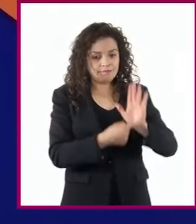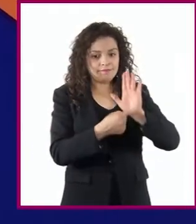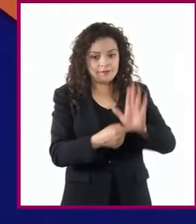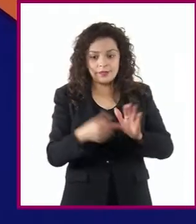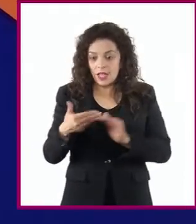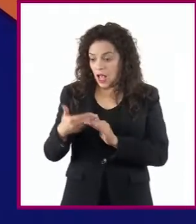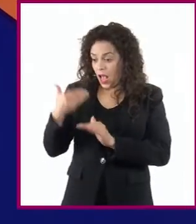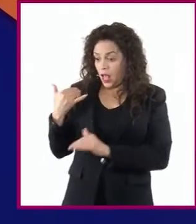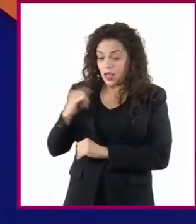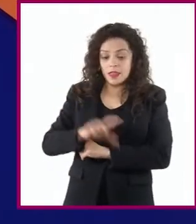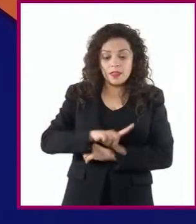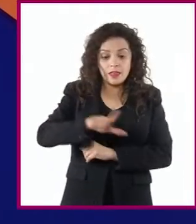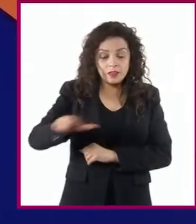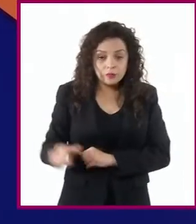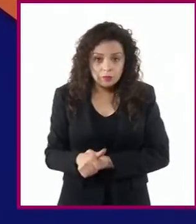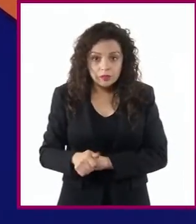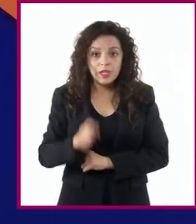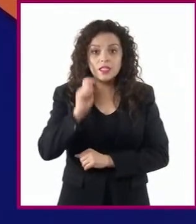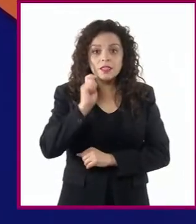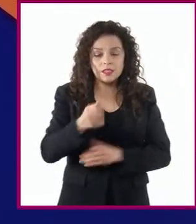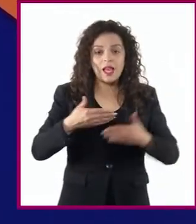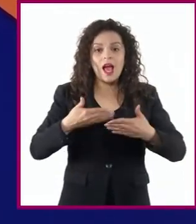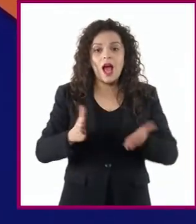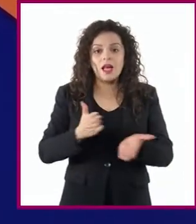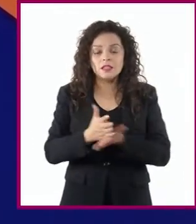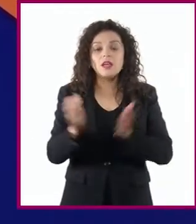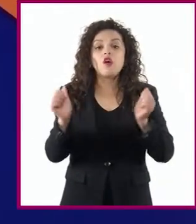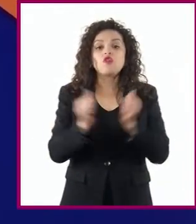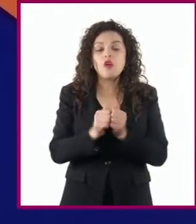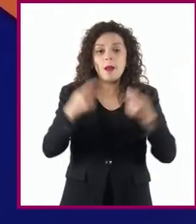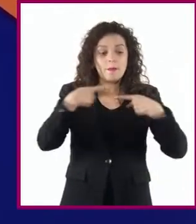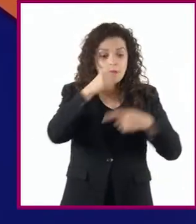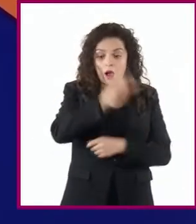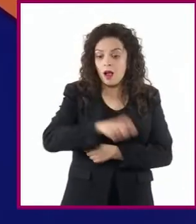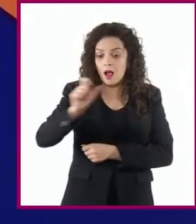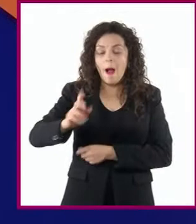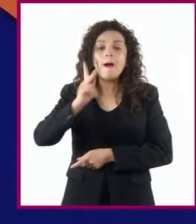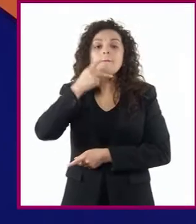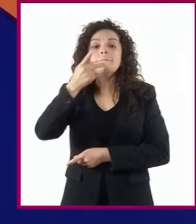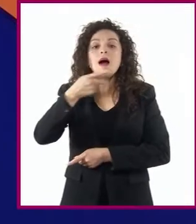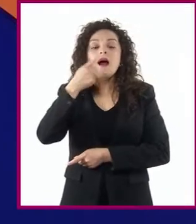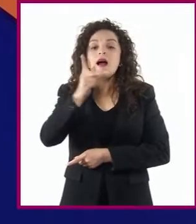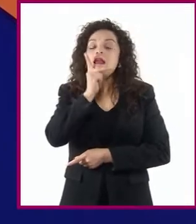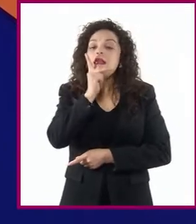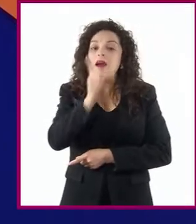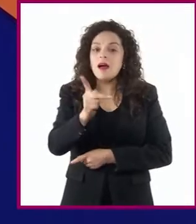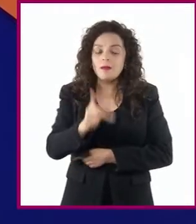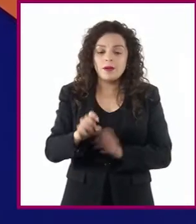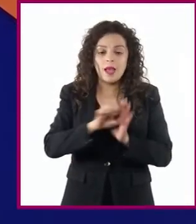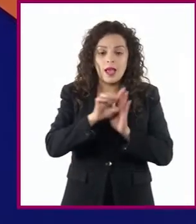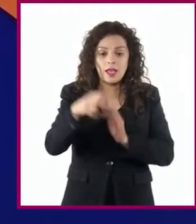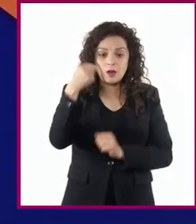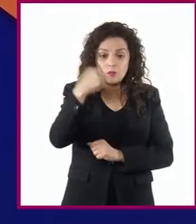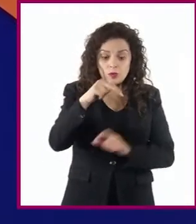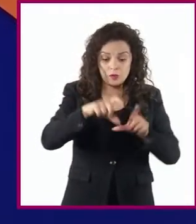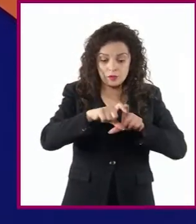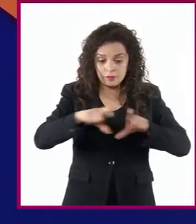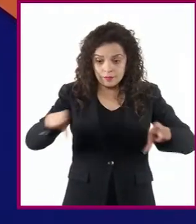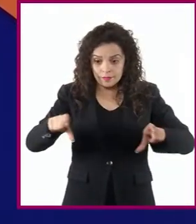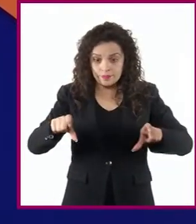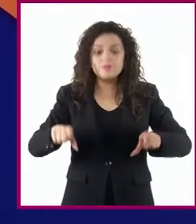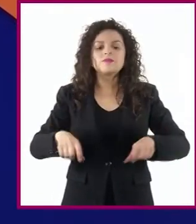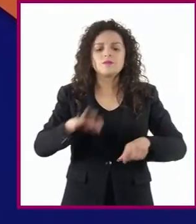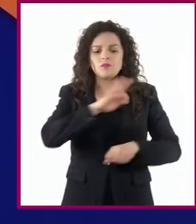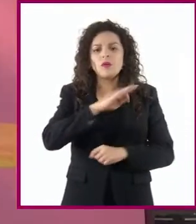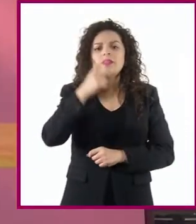resulta accesible a través de las palabras de los personajes, es decir, En un breve diálogo puede comunicarse al